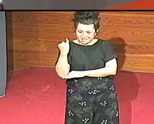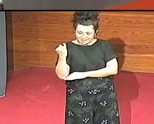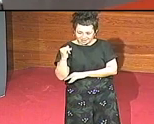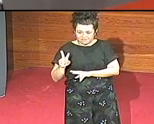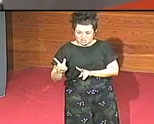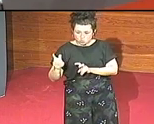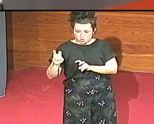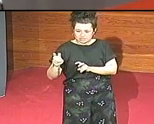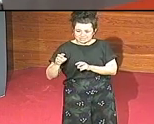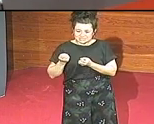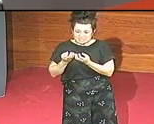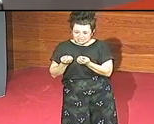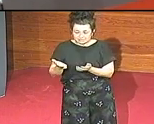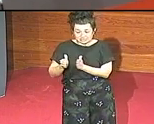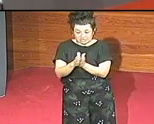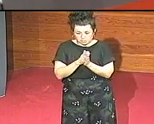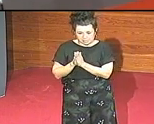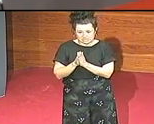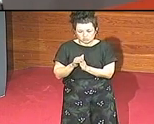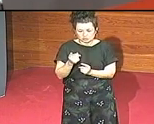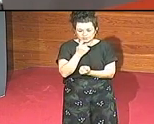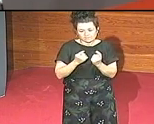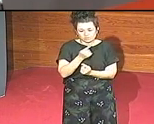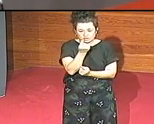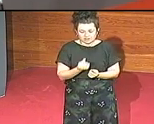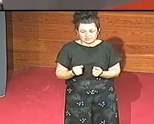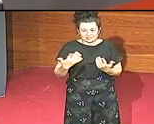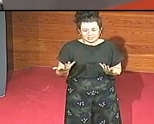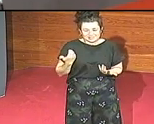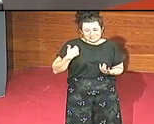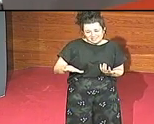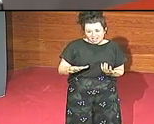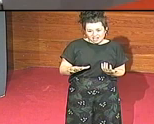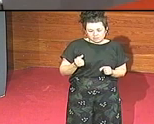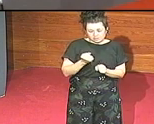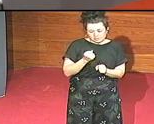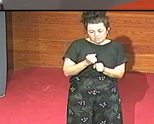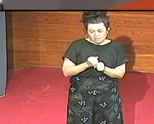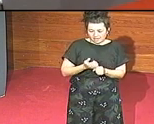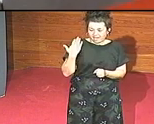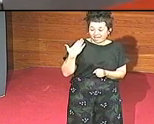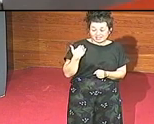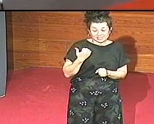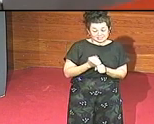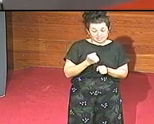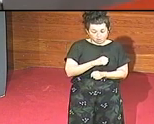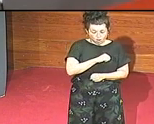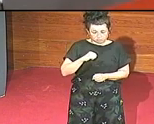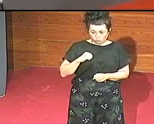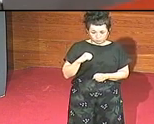mis compañeros de infografía entonces ya el trabajo autónomo es el que teníamos los informes está perdiendo un poco